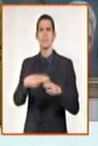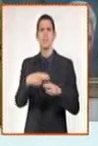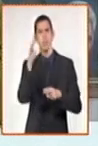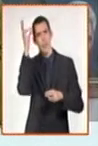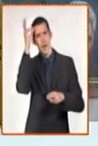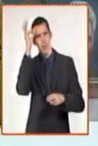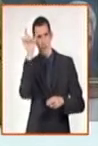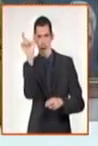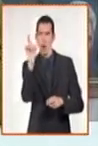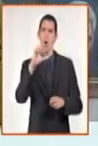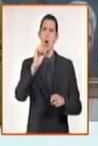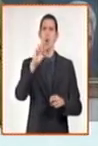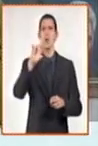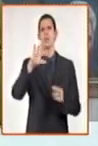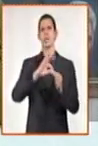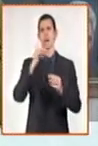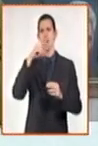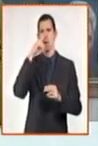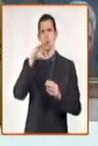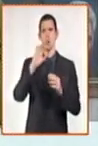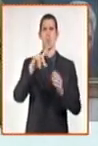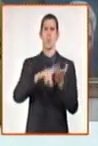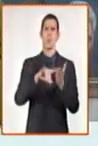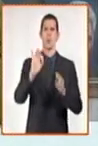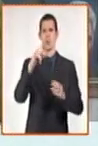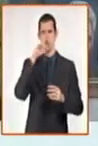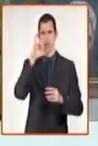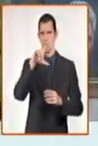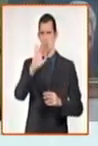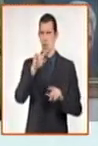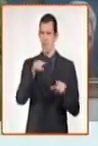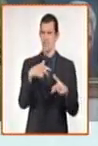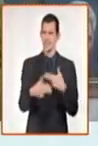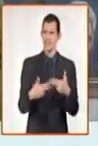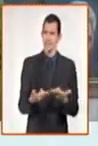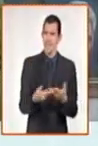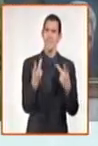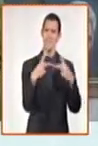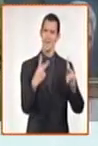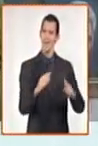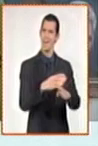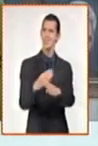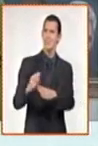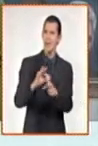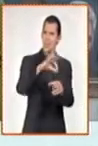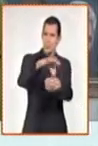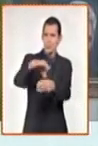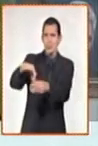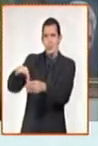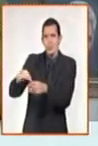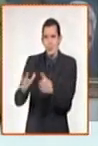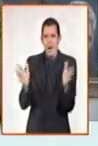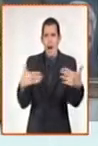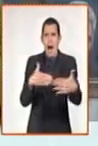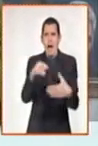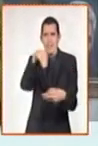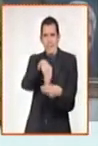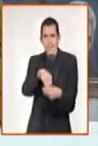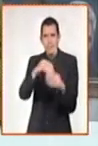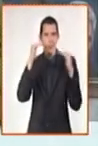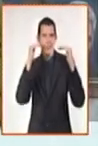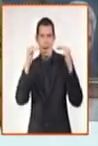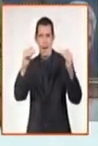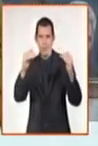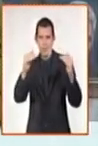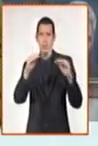a partir del propio fin de semana, a partir de que ya se pudo comenzar a trabajar, más de 2.000 canteros ya han estado se han estado reactivando la